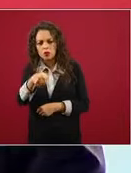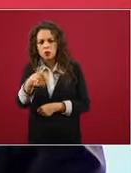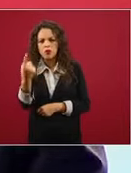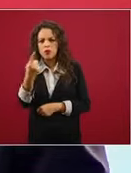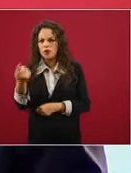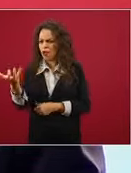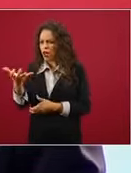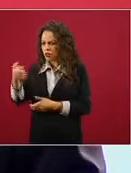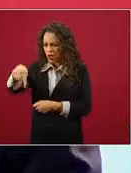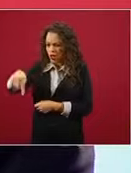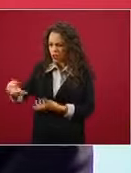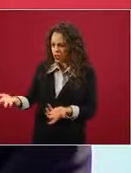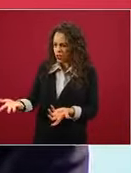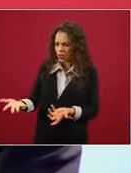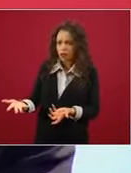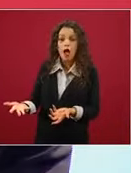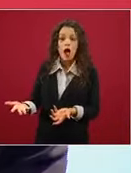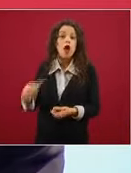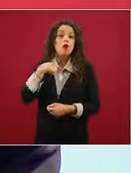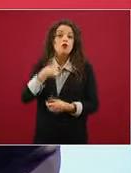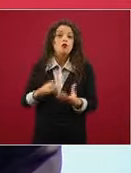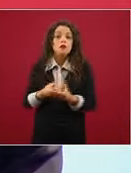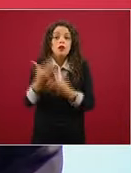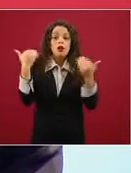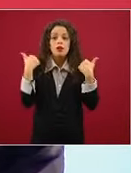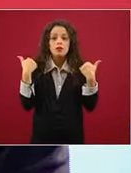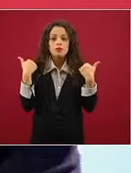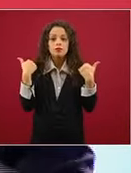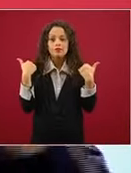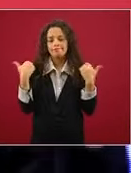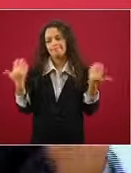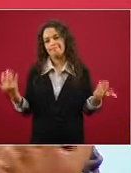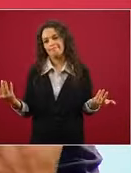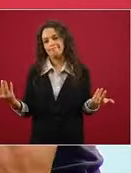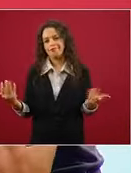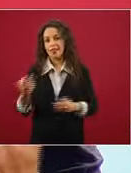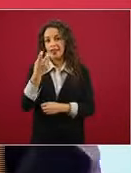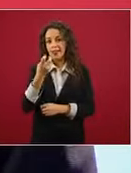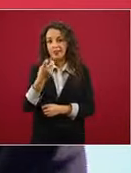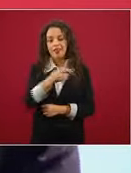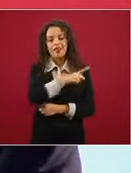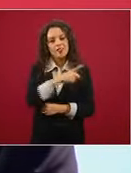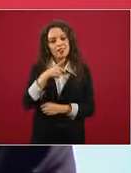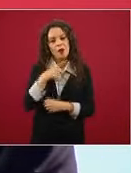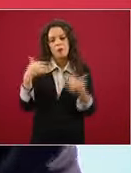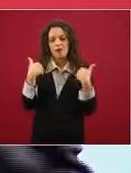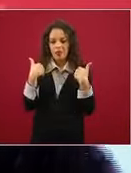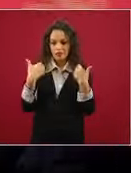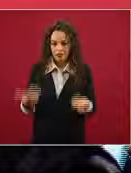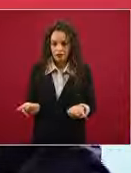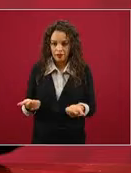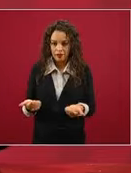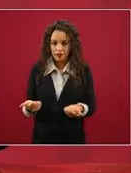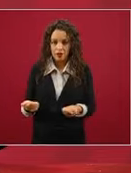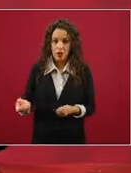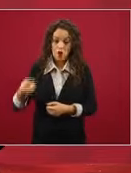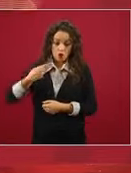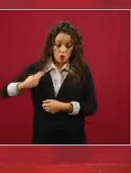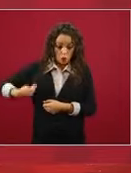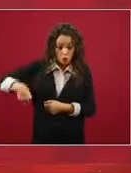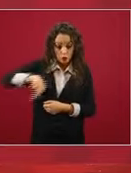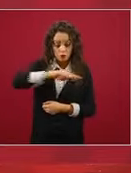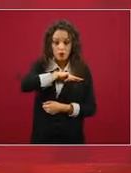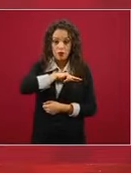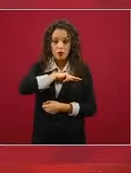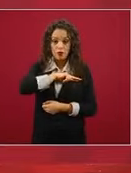Bueno, entonces creo que es importante no perder de vista el colectivo. Lo que somos parte de un colectivo.